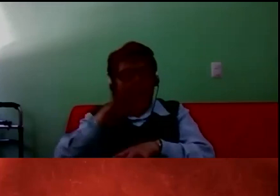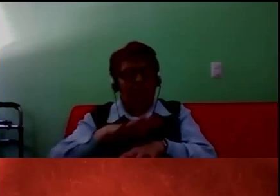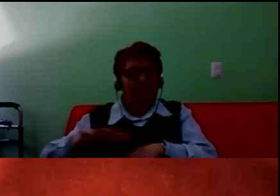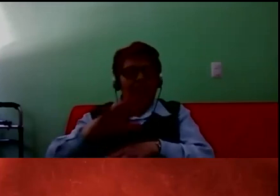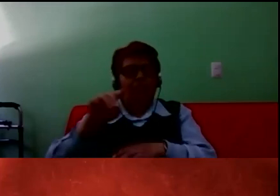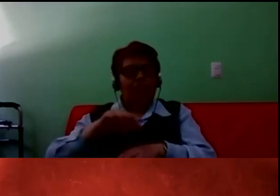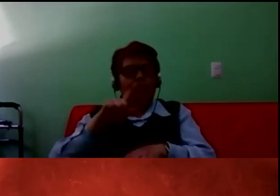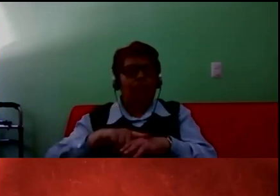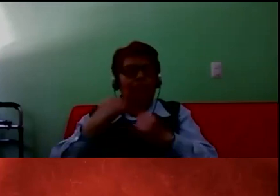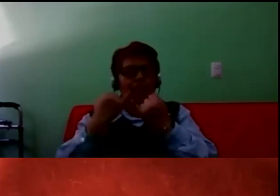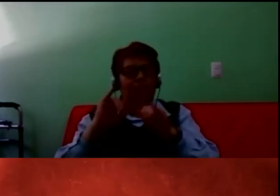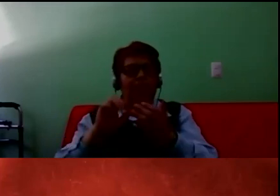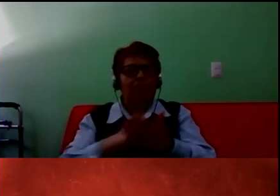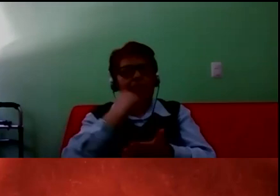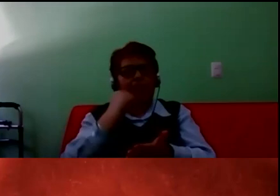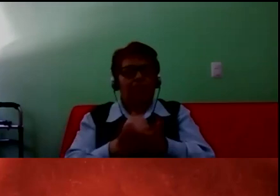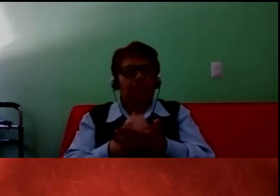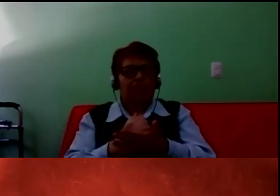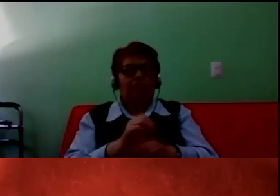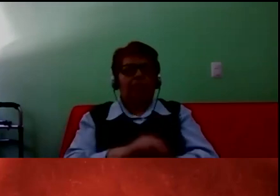culturales independientes de la ciudad.